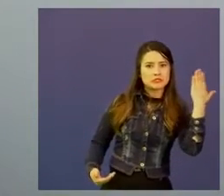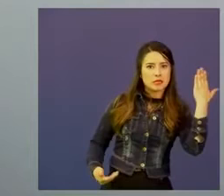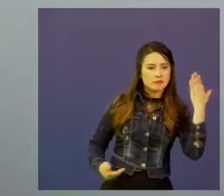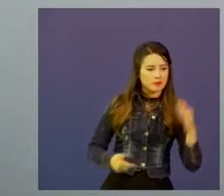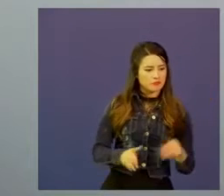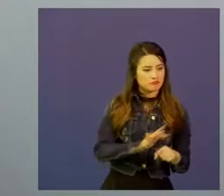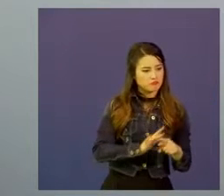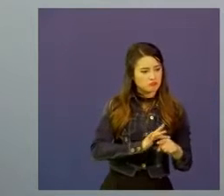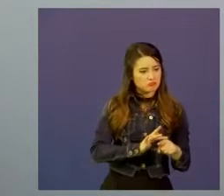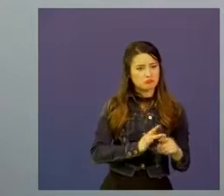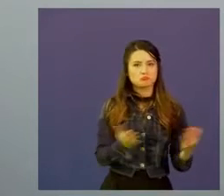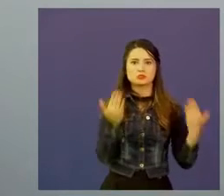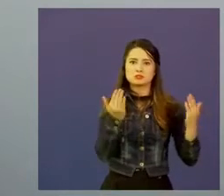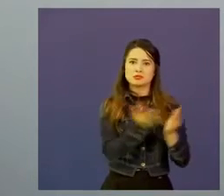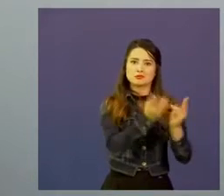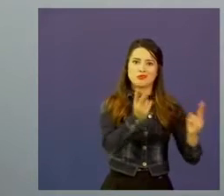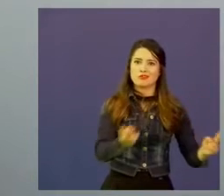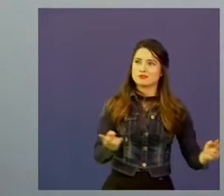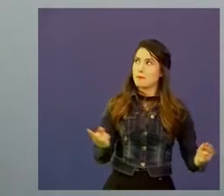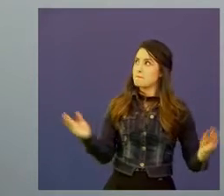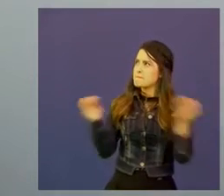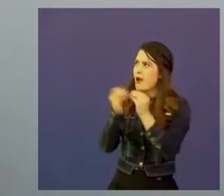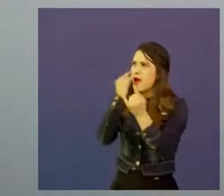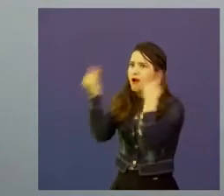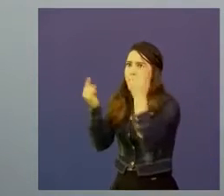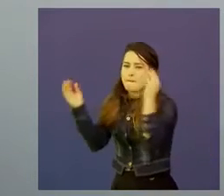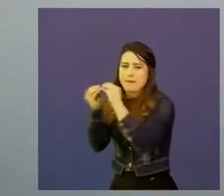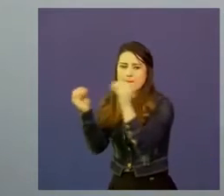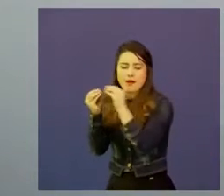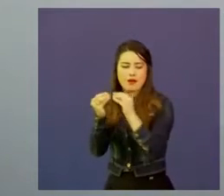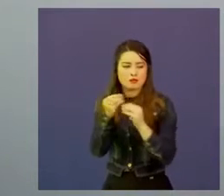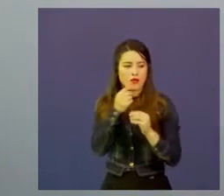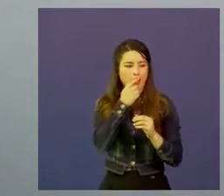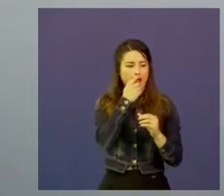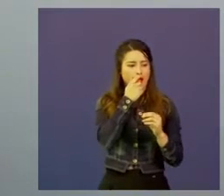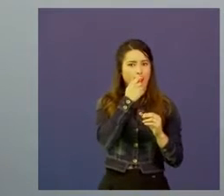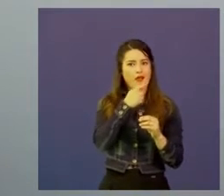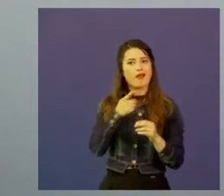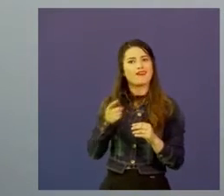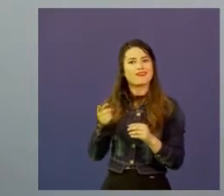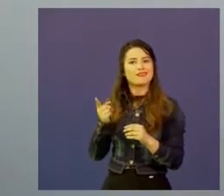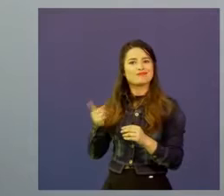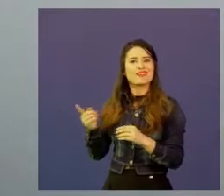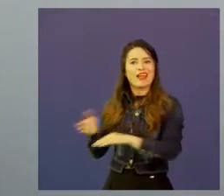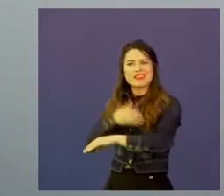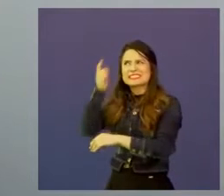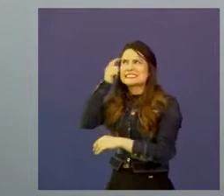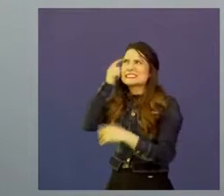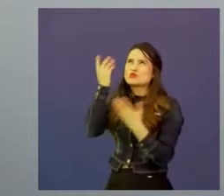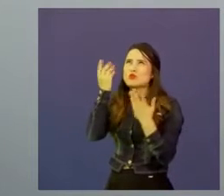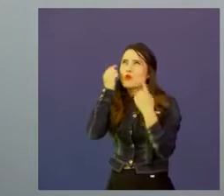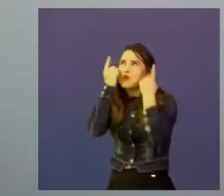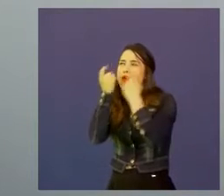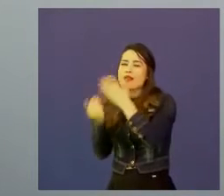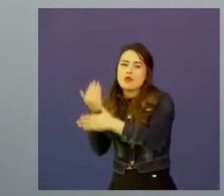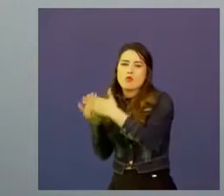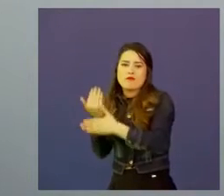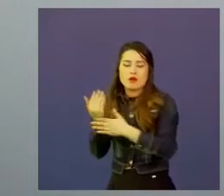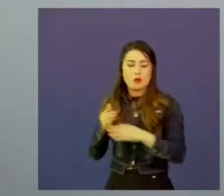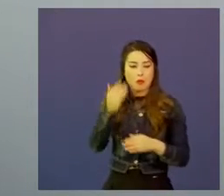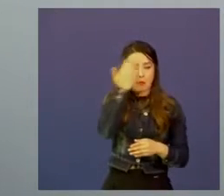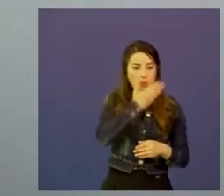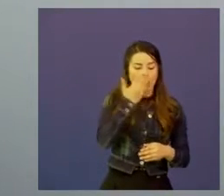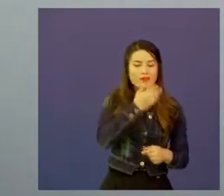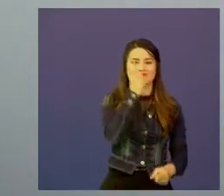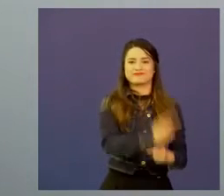los estudiantes valoran el proceso de aprendizaje cuando hay nuevas iniciativas, cuando hay iniciativas que los incluyen, que los consideran. Contrario